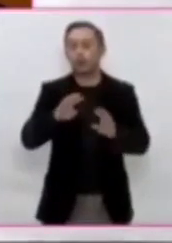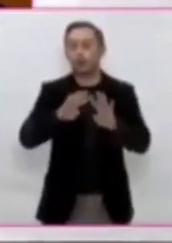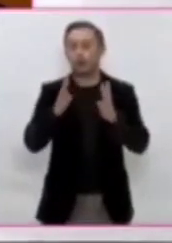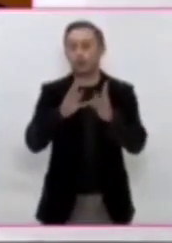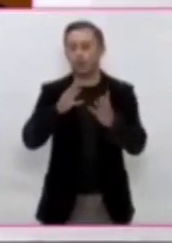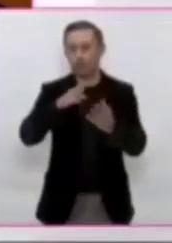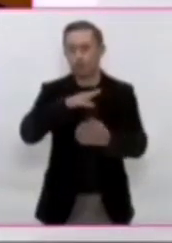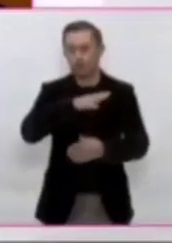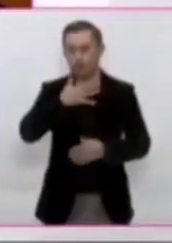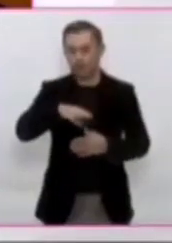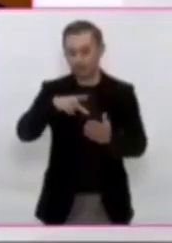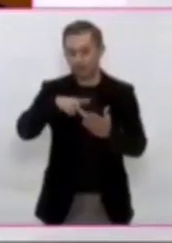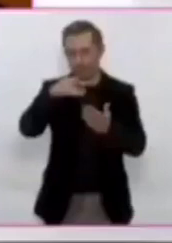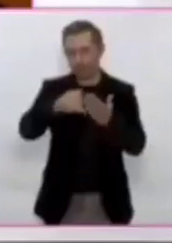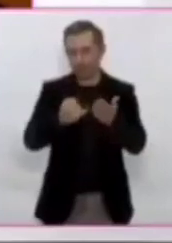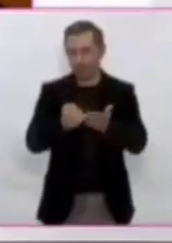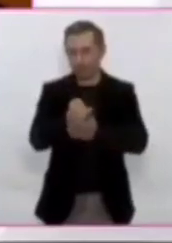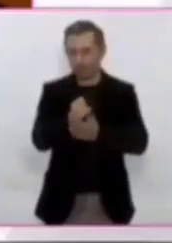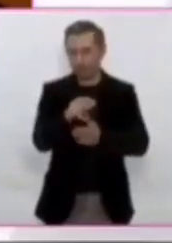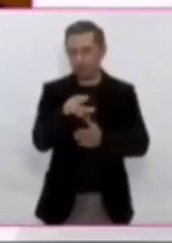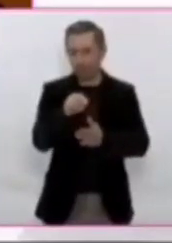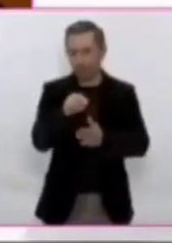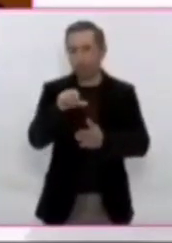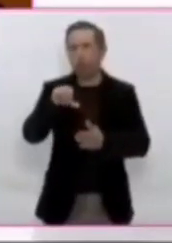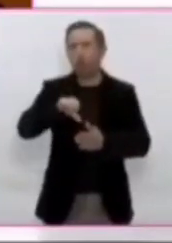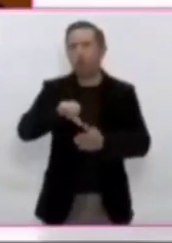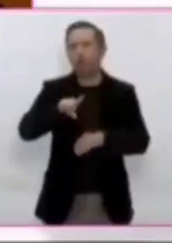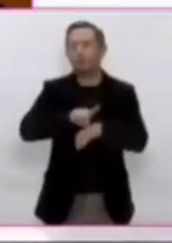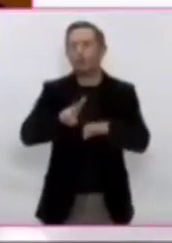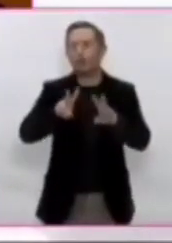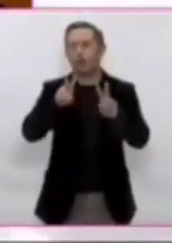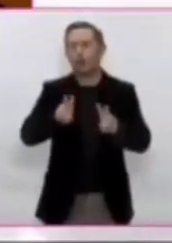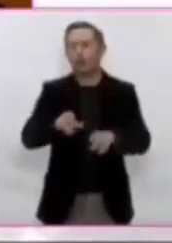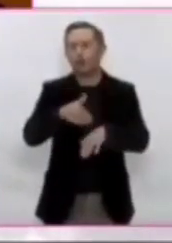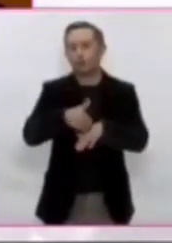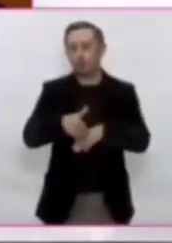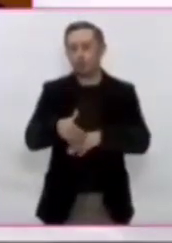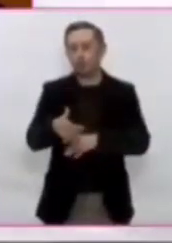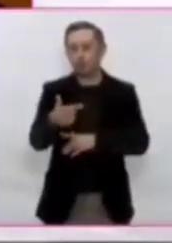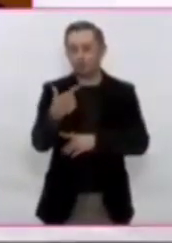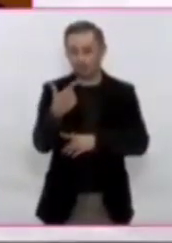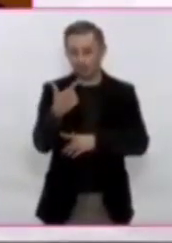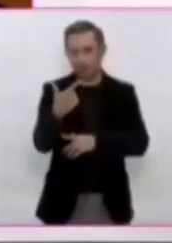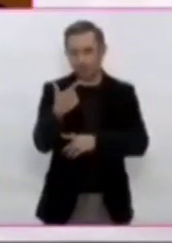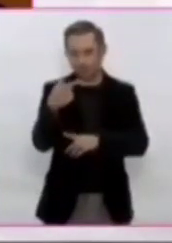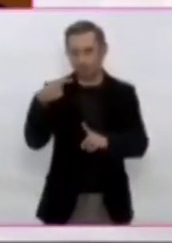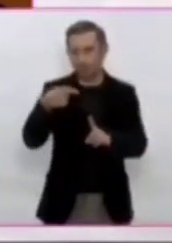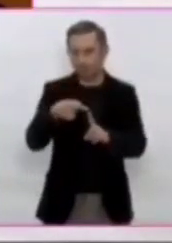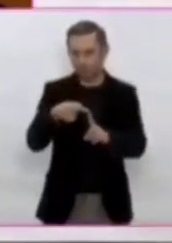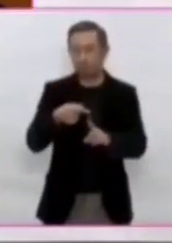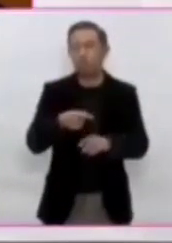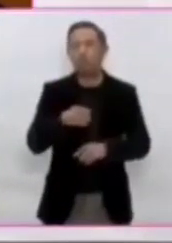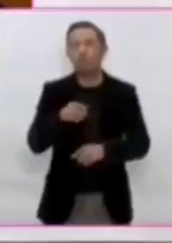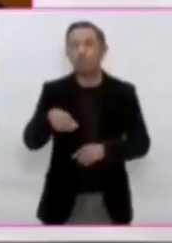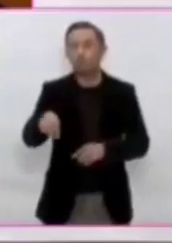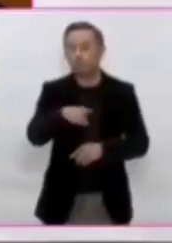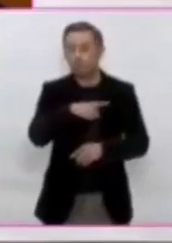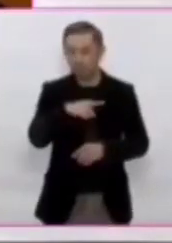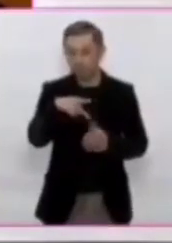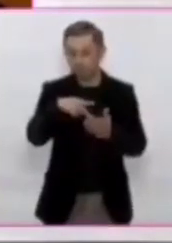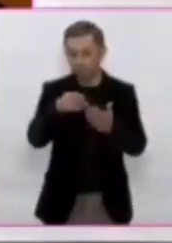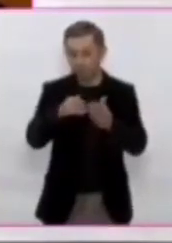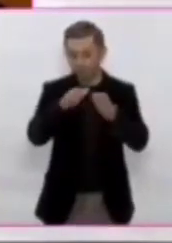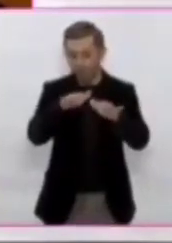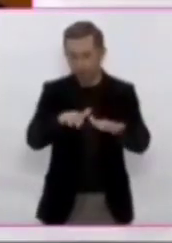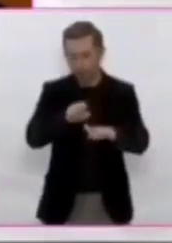General del Instituto Nacional Electoral, identificado en el orden del día como el punto número 7. quienes estén a favor del sentido del